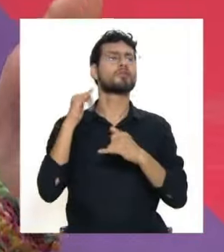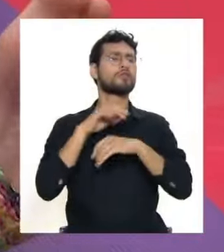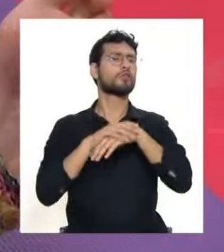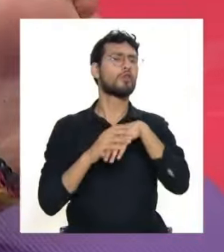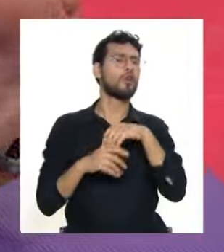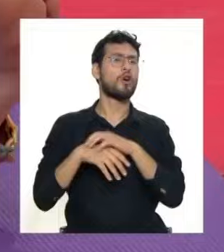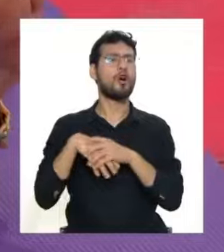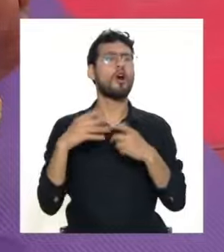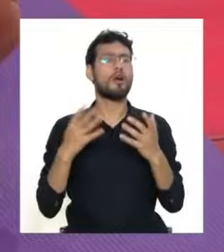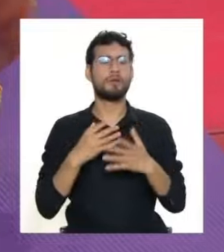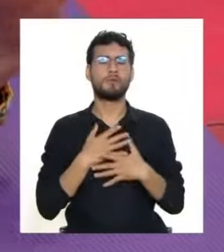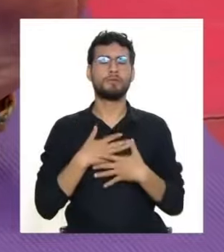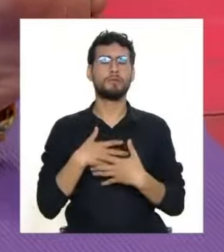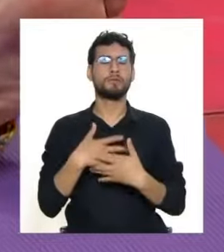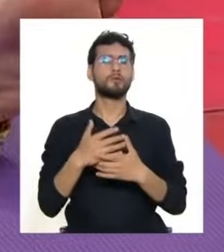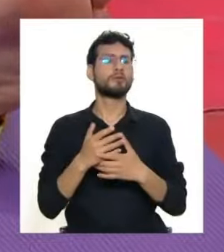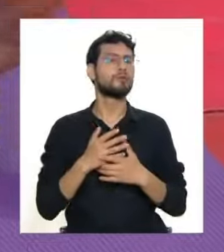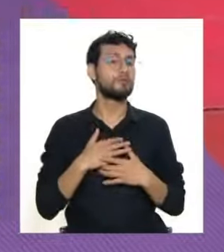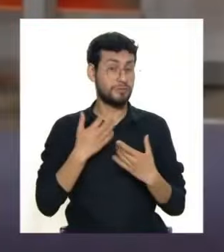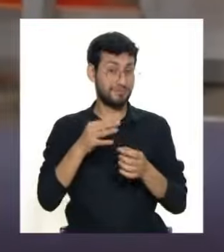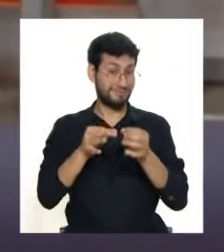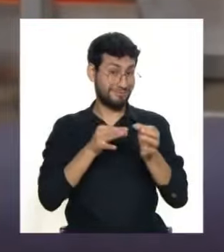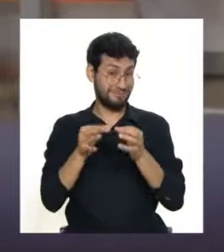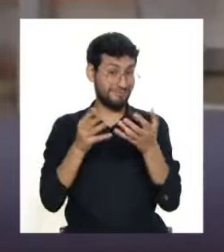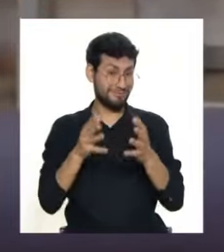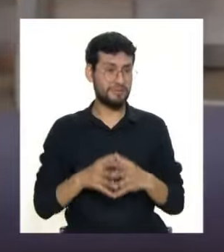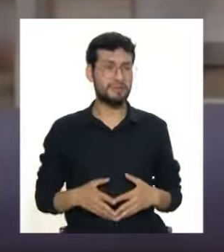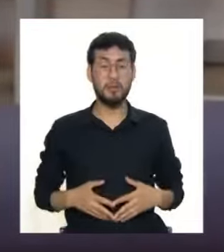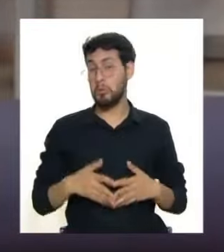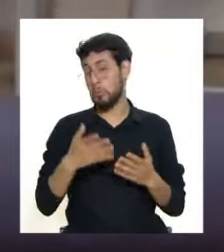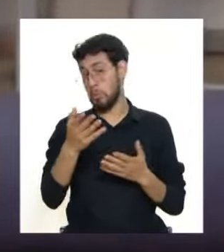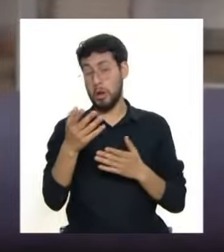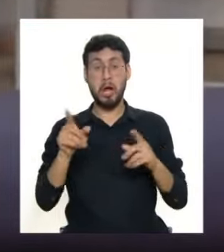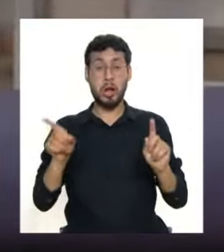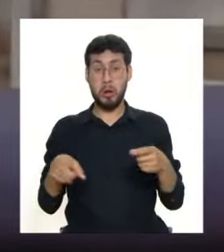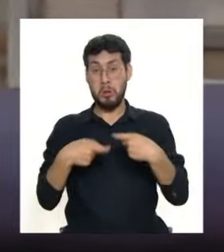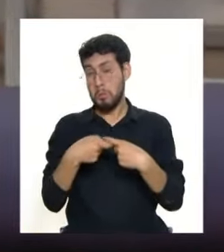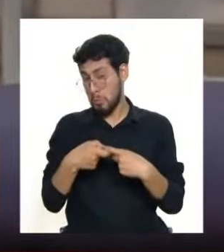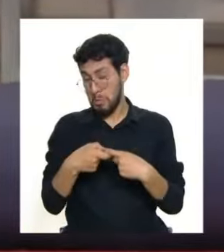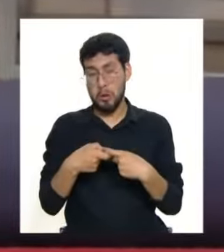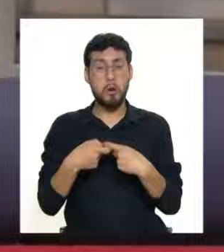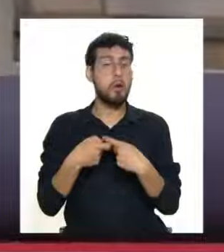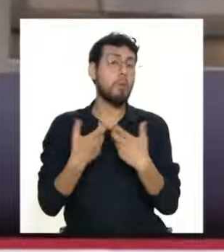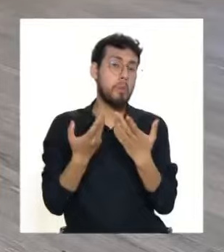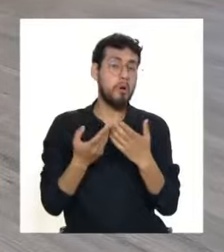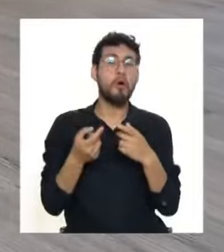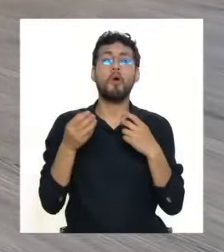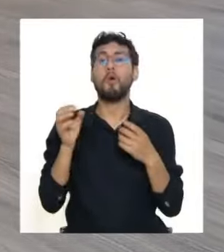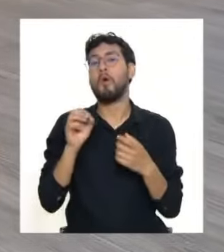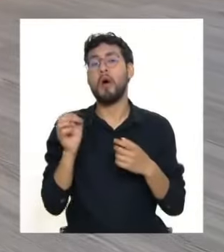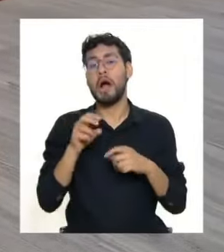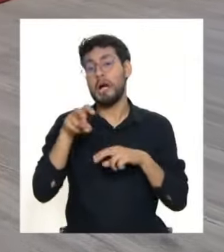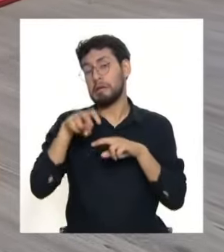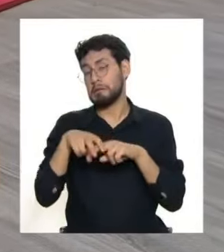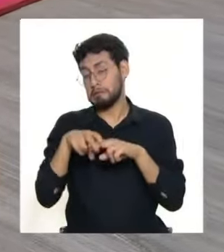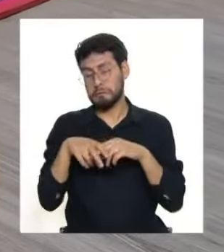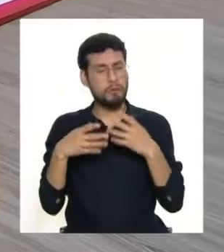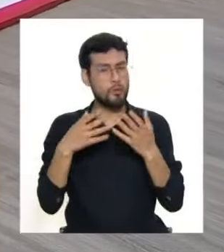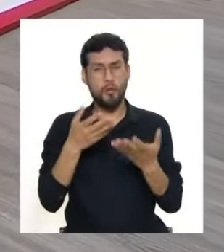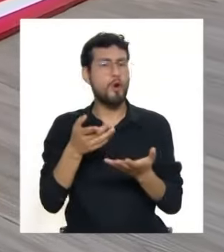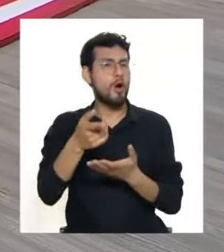para practicar la respiración que les estaba comentando. Puedes hacerlo de piernas cruzadas, puedes hacerlo en una silla